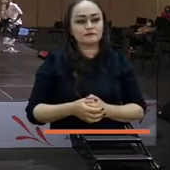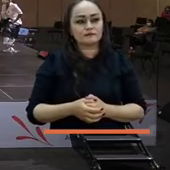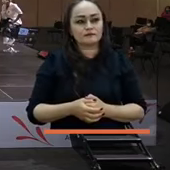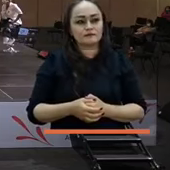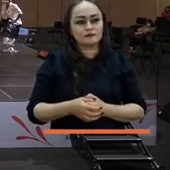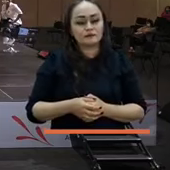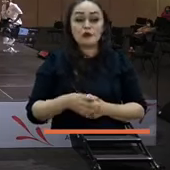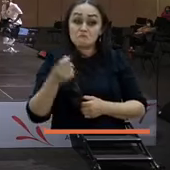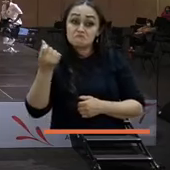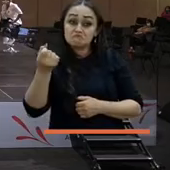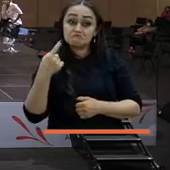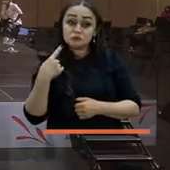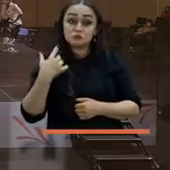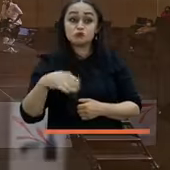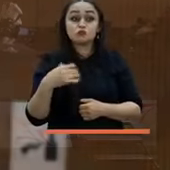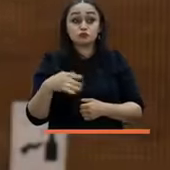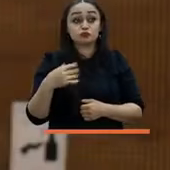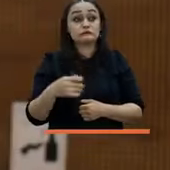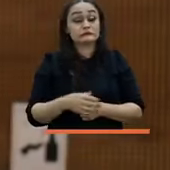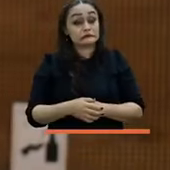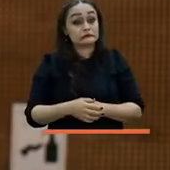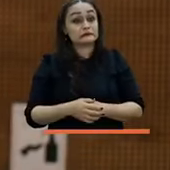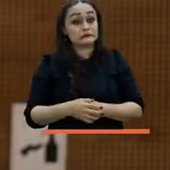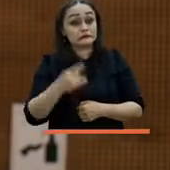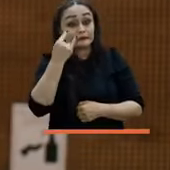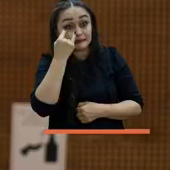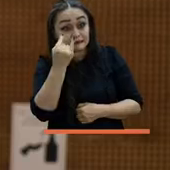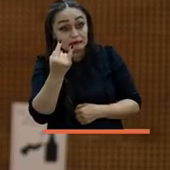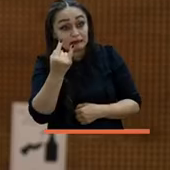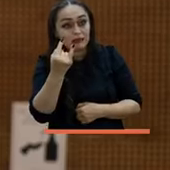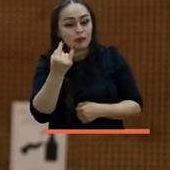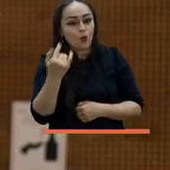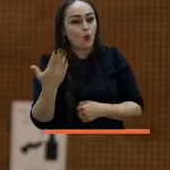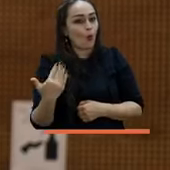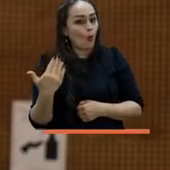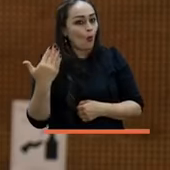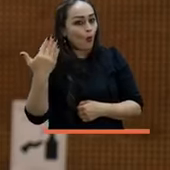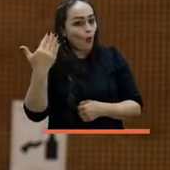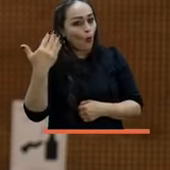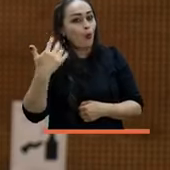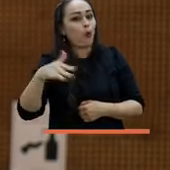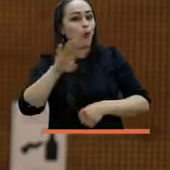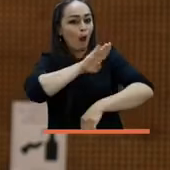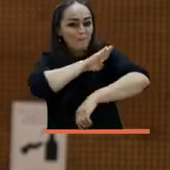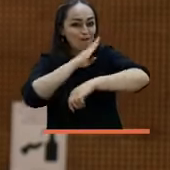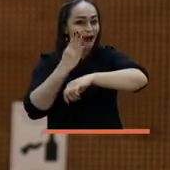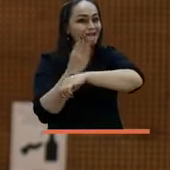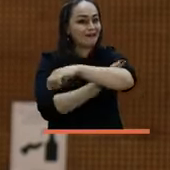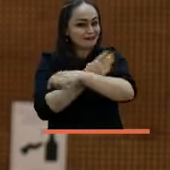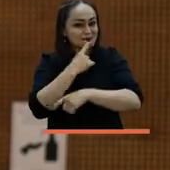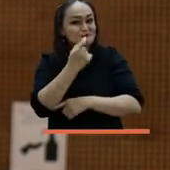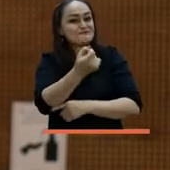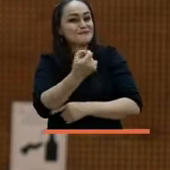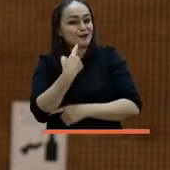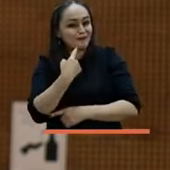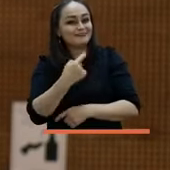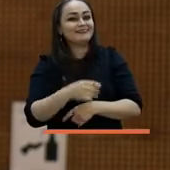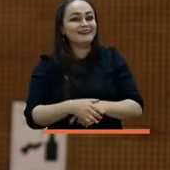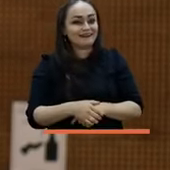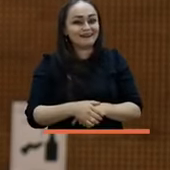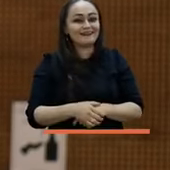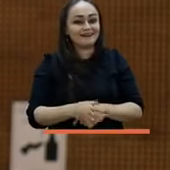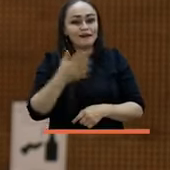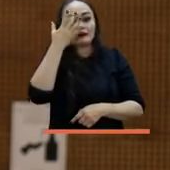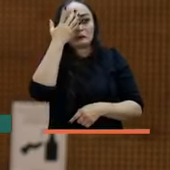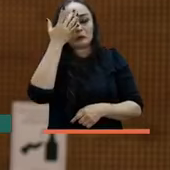pregunta muy interesante y muy valiente también te felicito pues por por hacerla porque es lo que decía